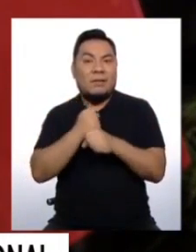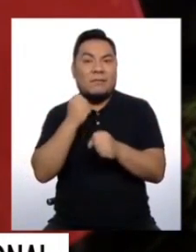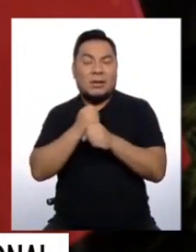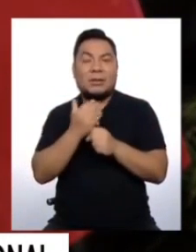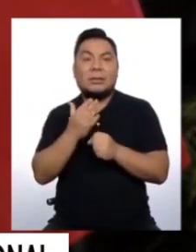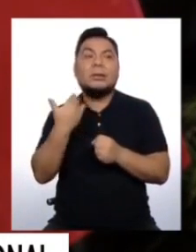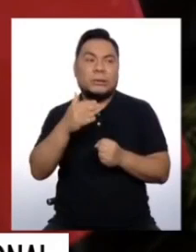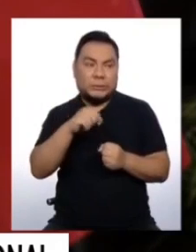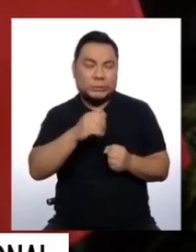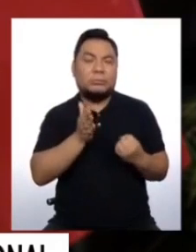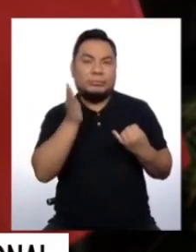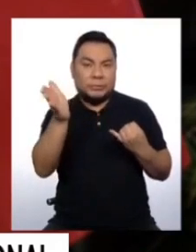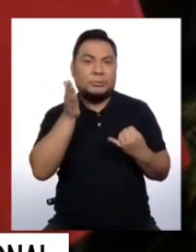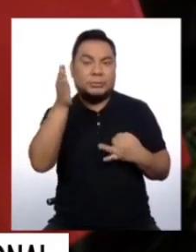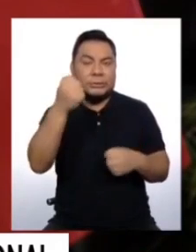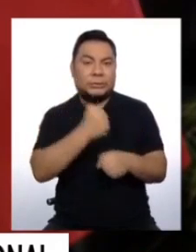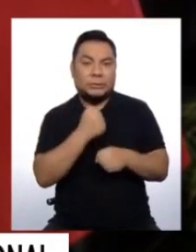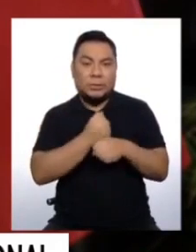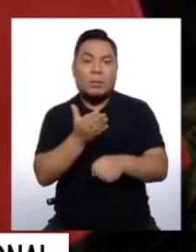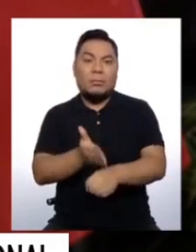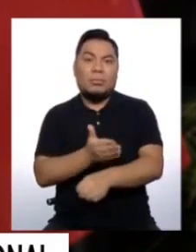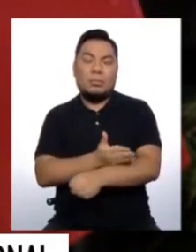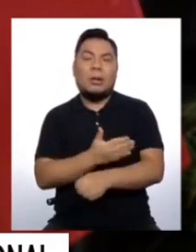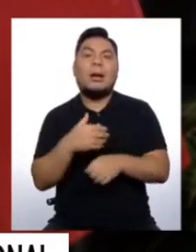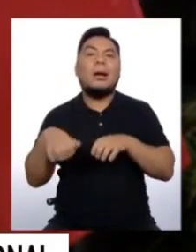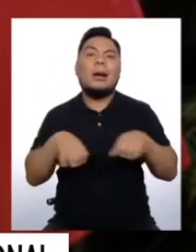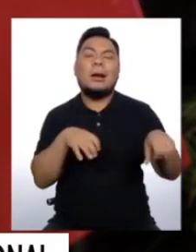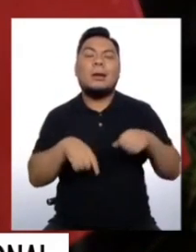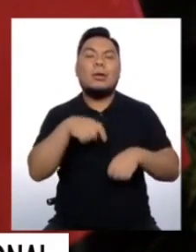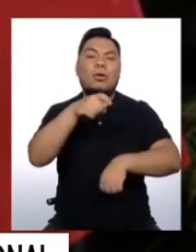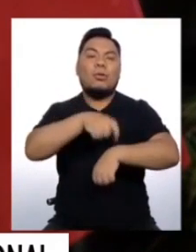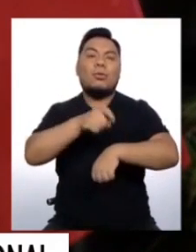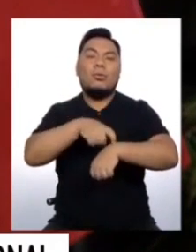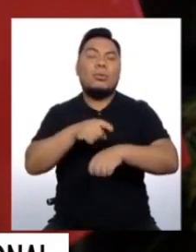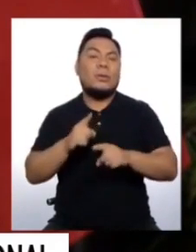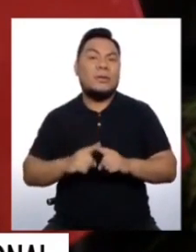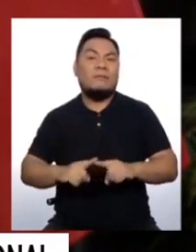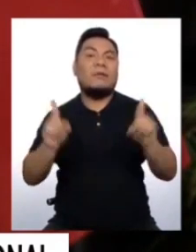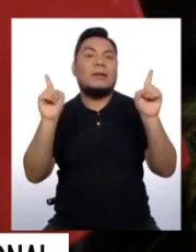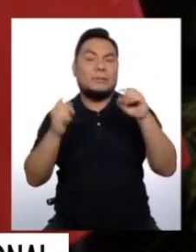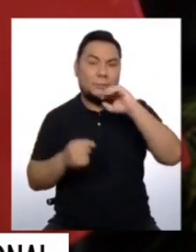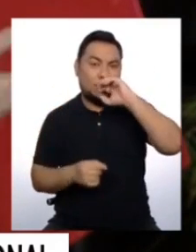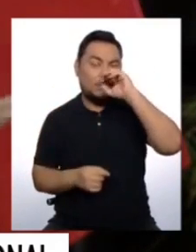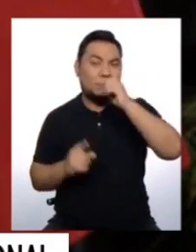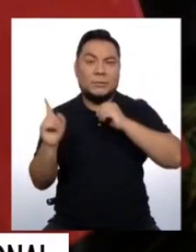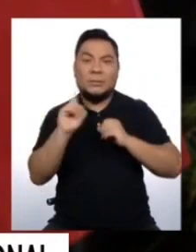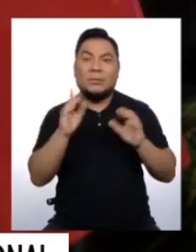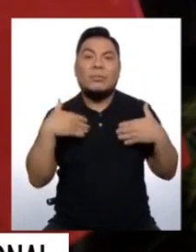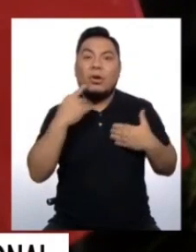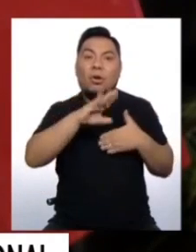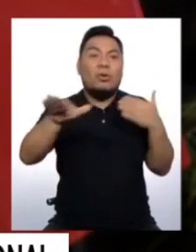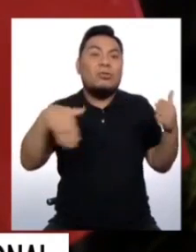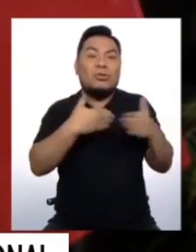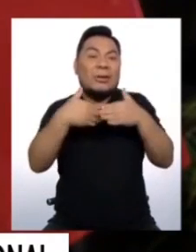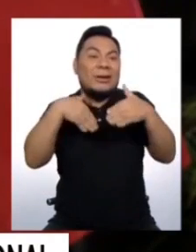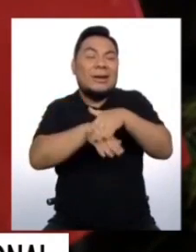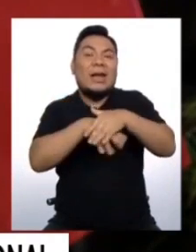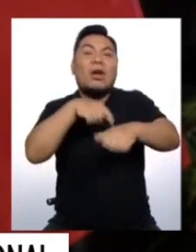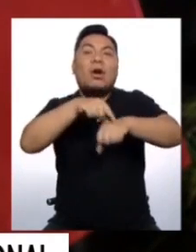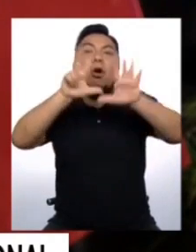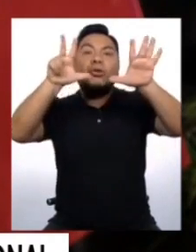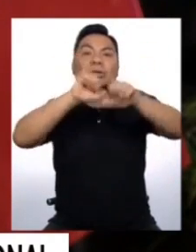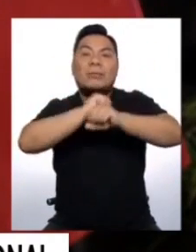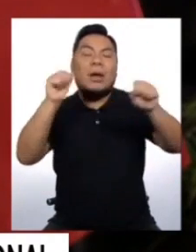la cantidad de trabajadores, se hagan en horarios diferenciados. No todos pueden entrar a las 8 de la mañana al